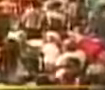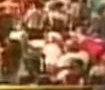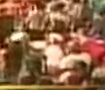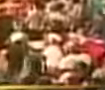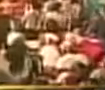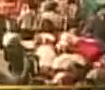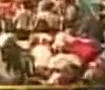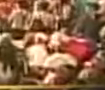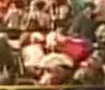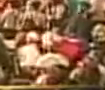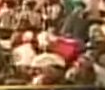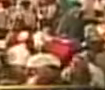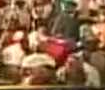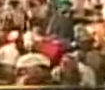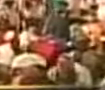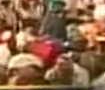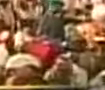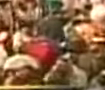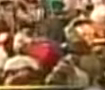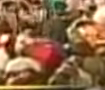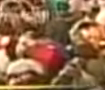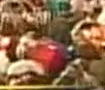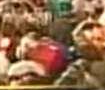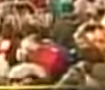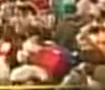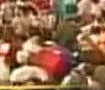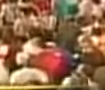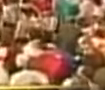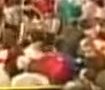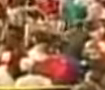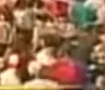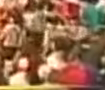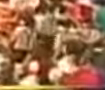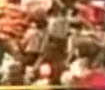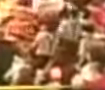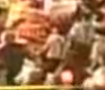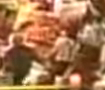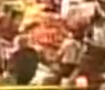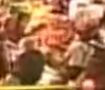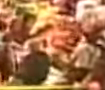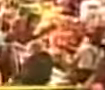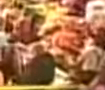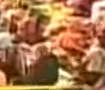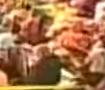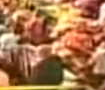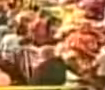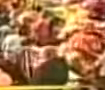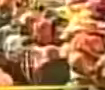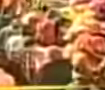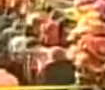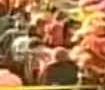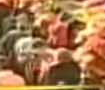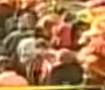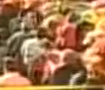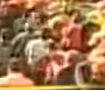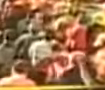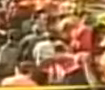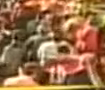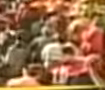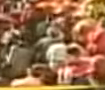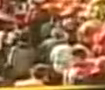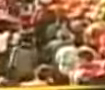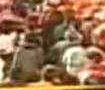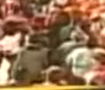con el ecosistema. Una misión para los migrantes que vuelvan a la patria y consulta, debate